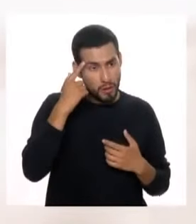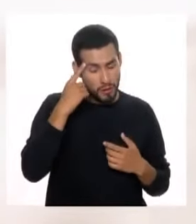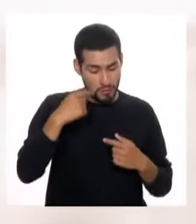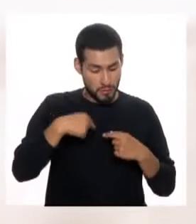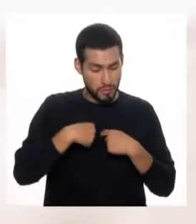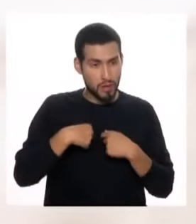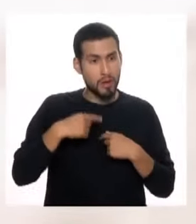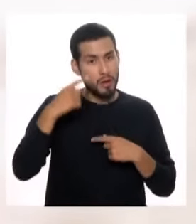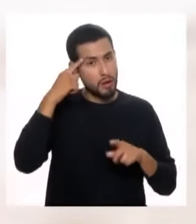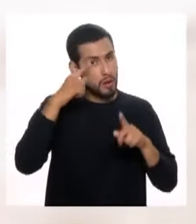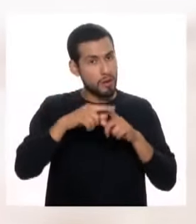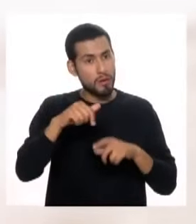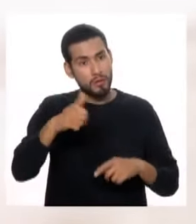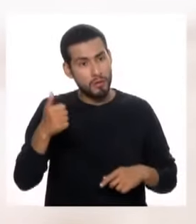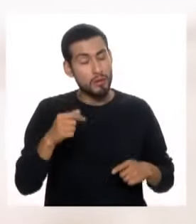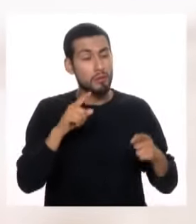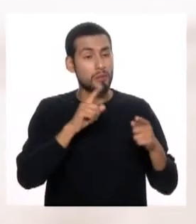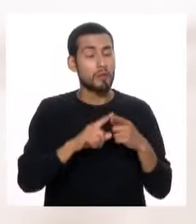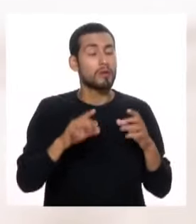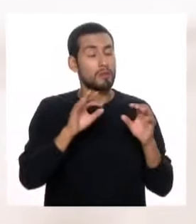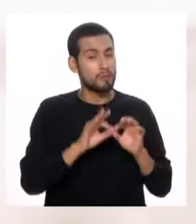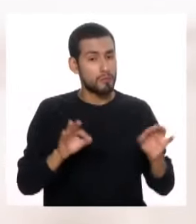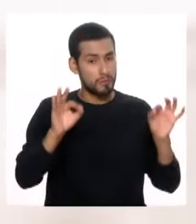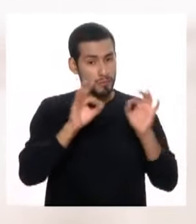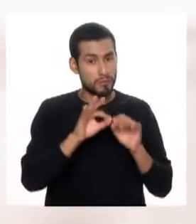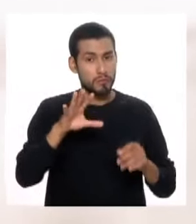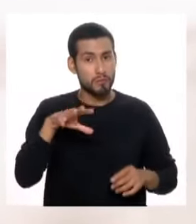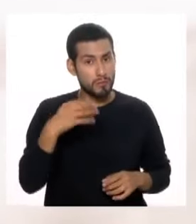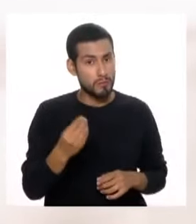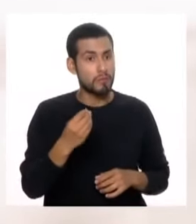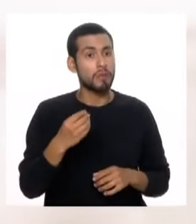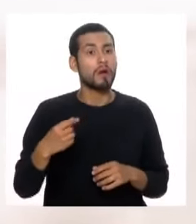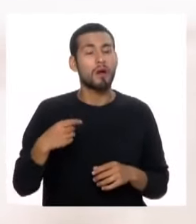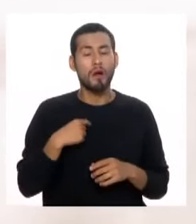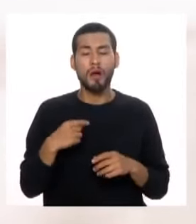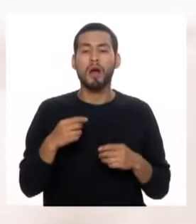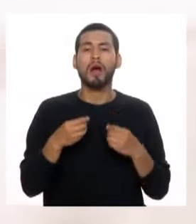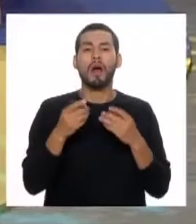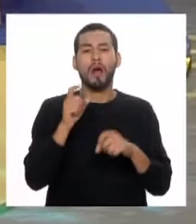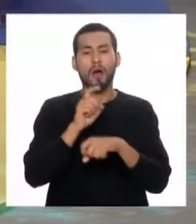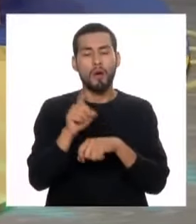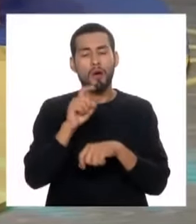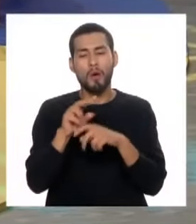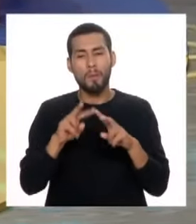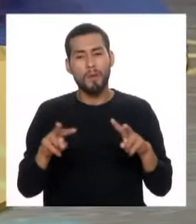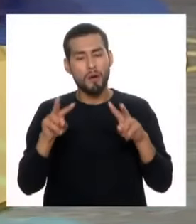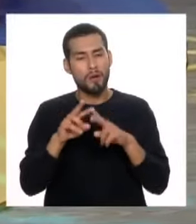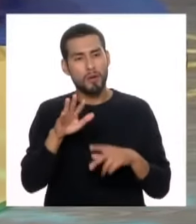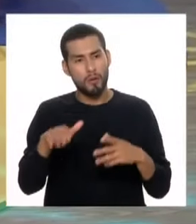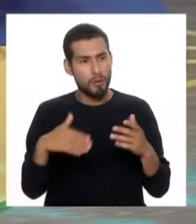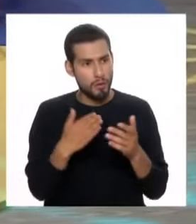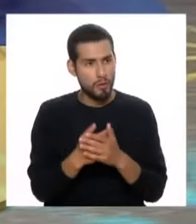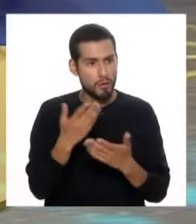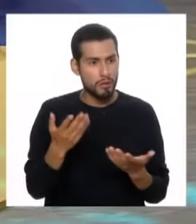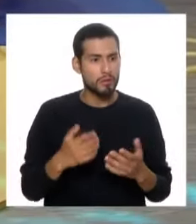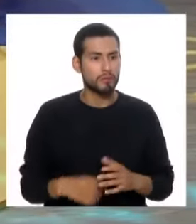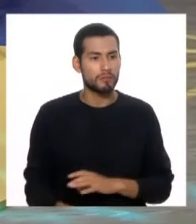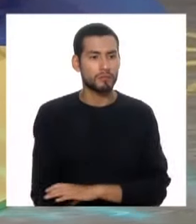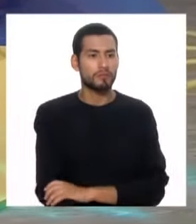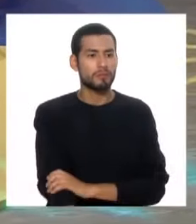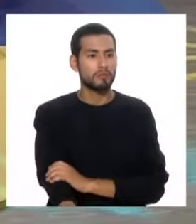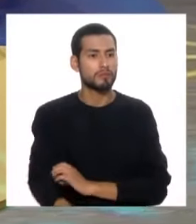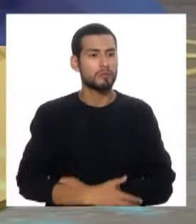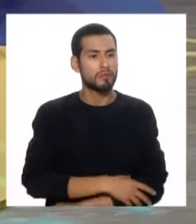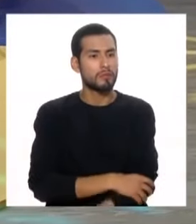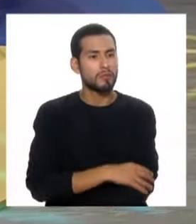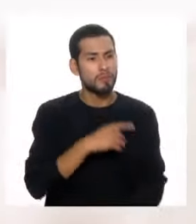y en los demás. Pero también es muy importante porque educamos en valores a los jóvenes, sobre todo, a la población, en